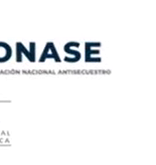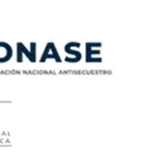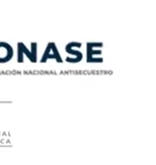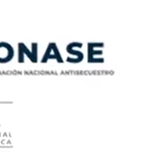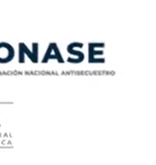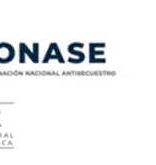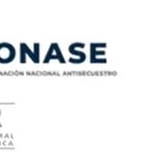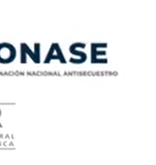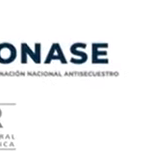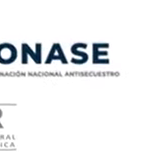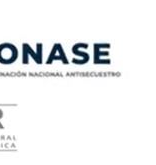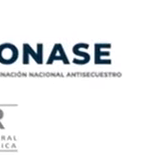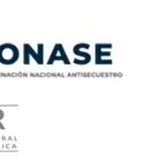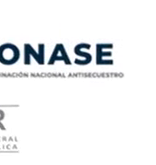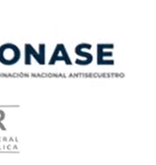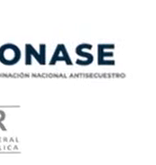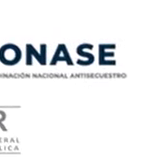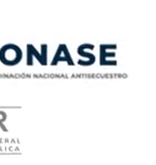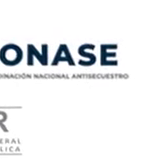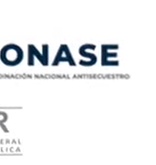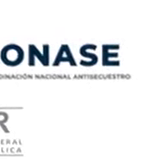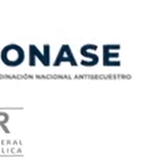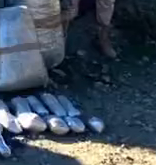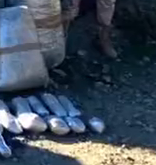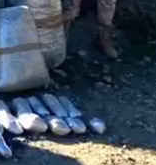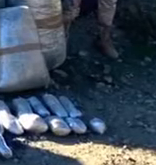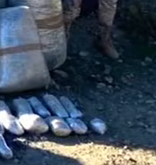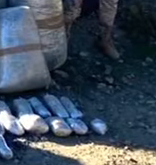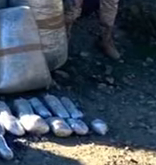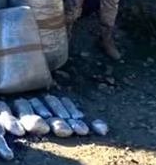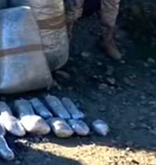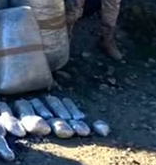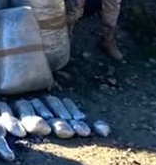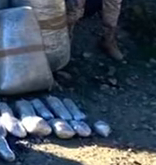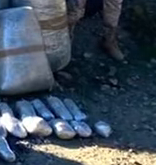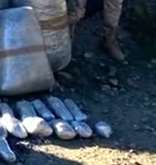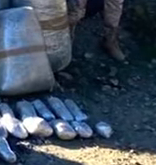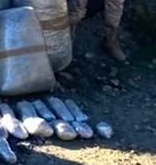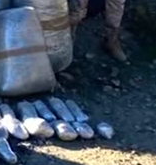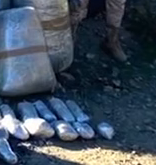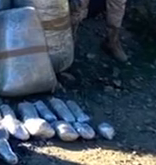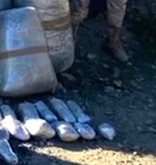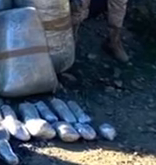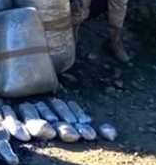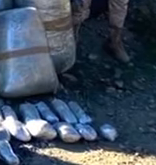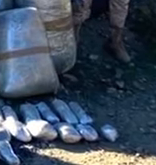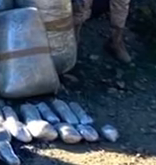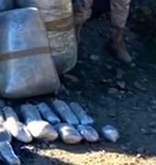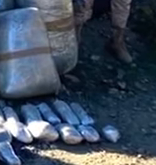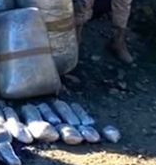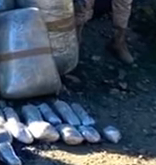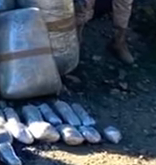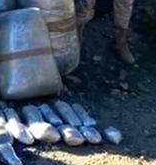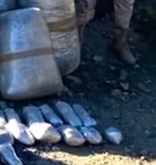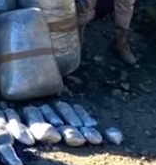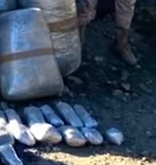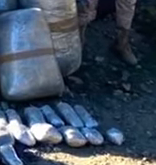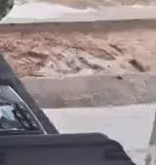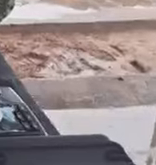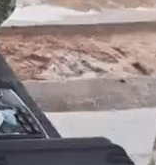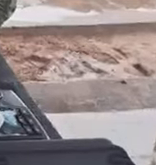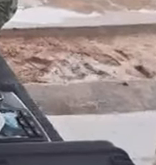logrado alcanzar las cifras que a continuación se indican. Fentanilo. En el 2022 se incautaron